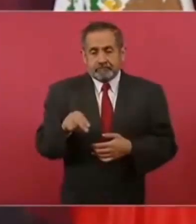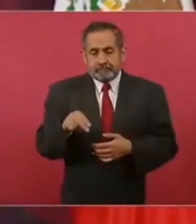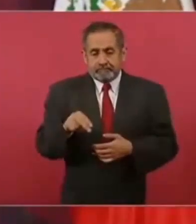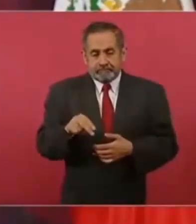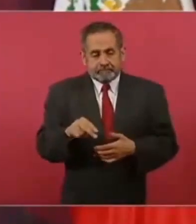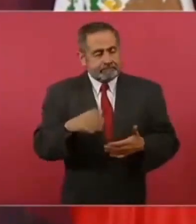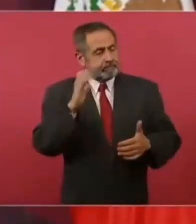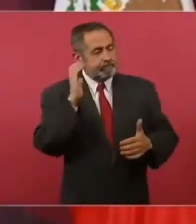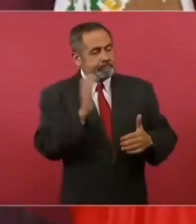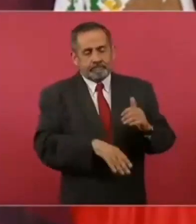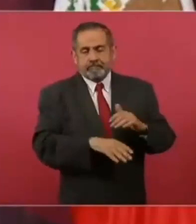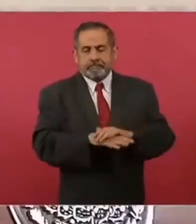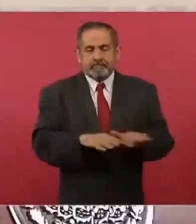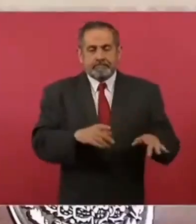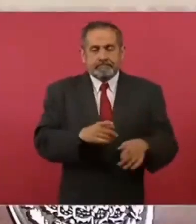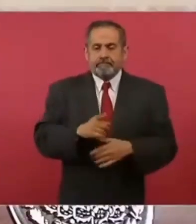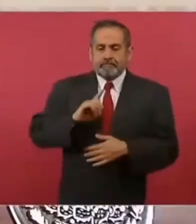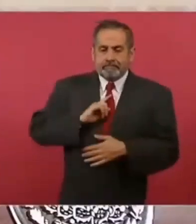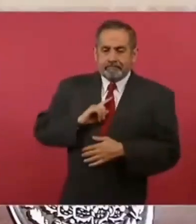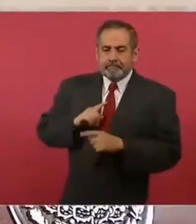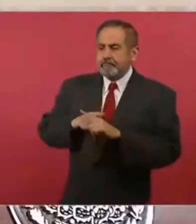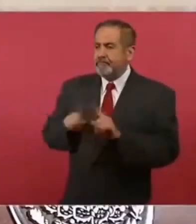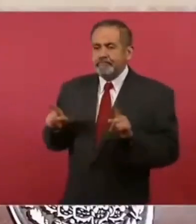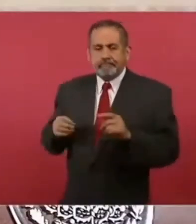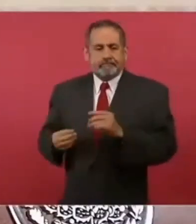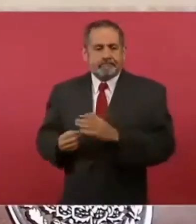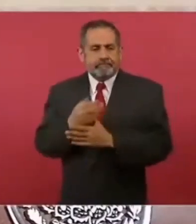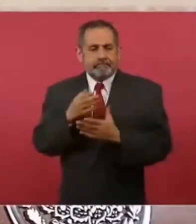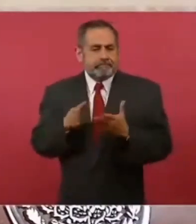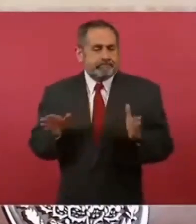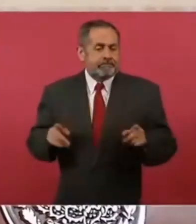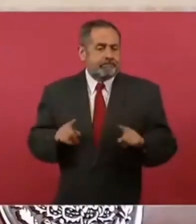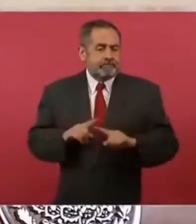terminó, porque